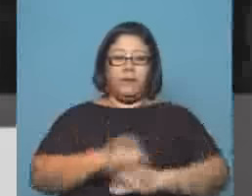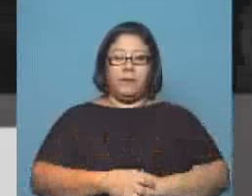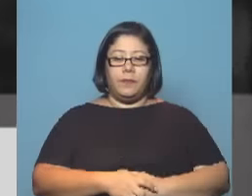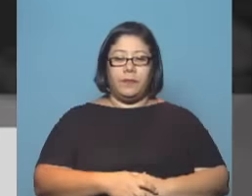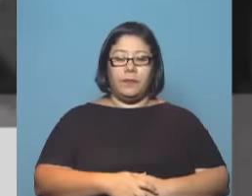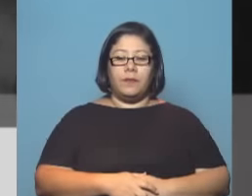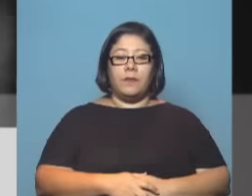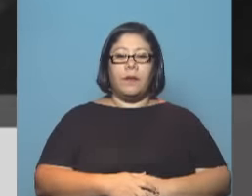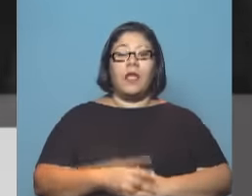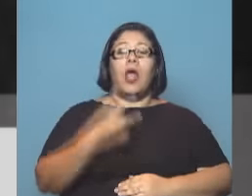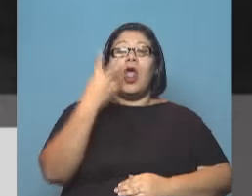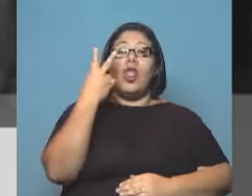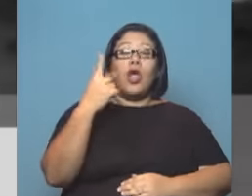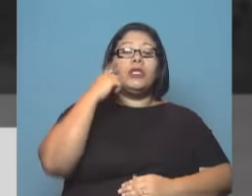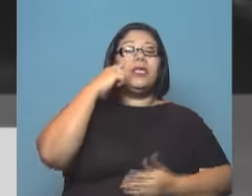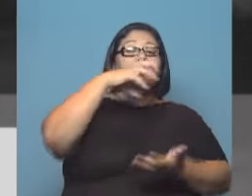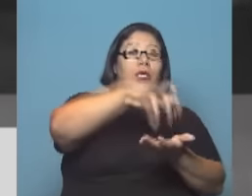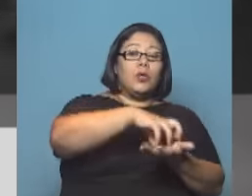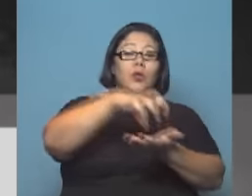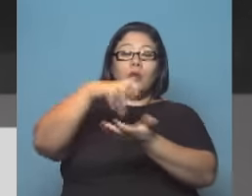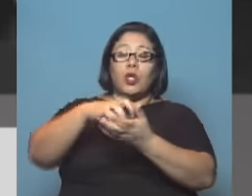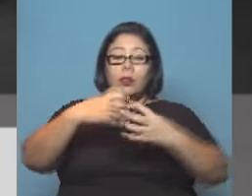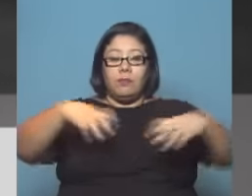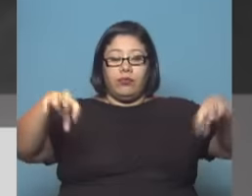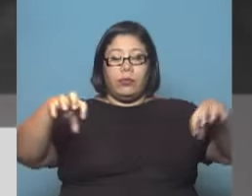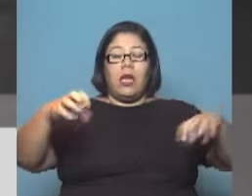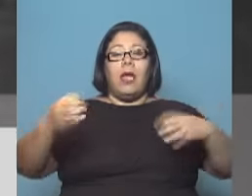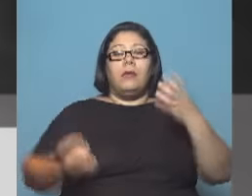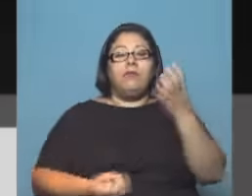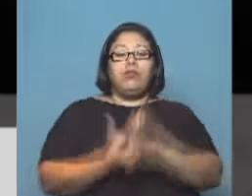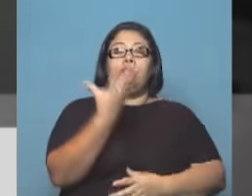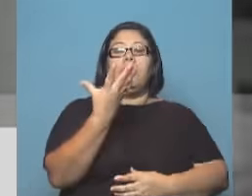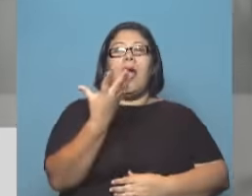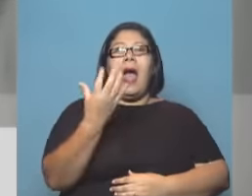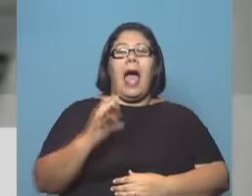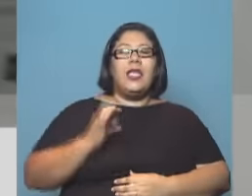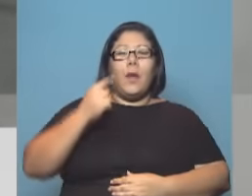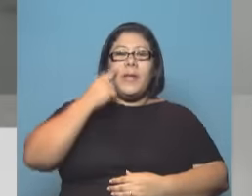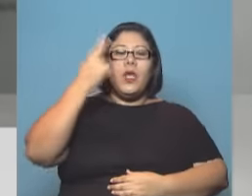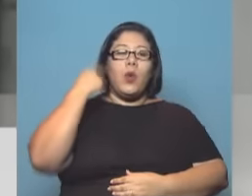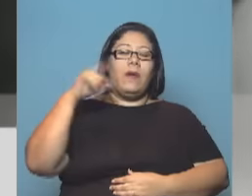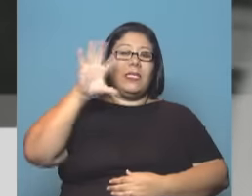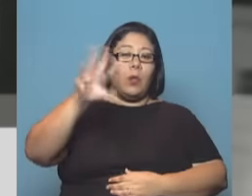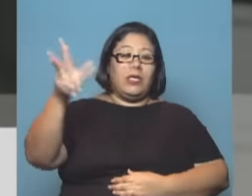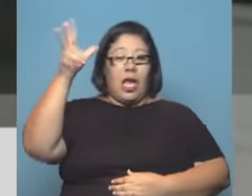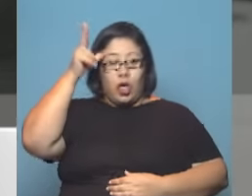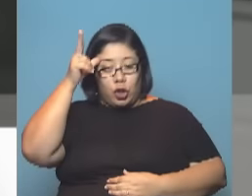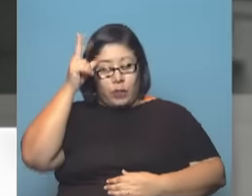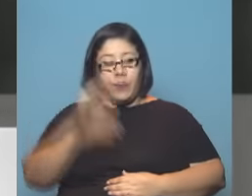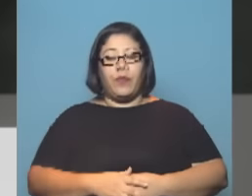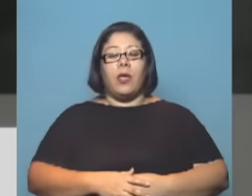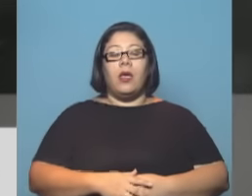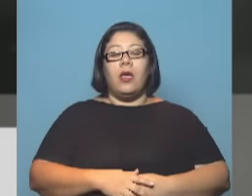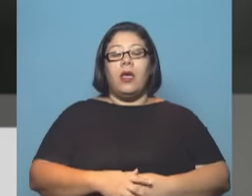Dos instituciones de prestigio nacieron en 1958. El Consejo Nacional de Investigaciones